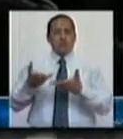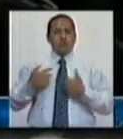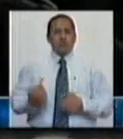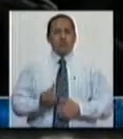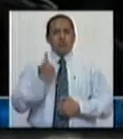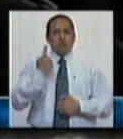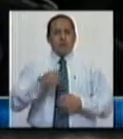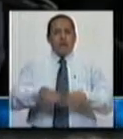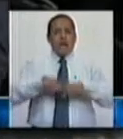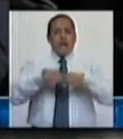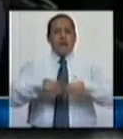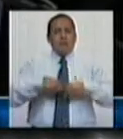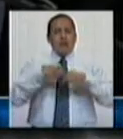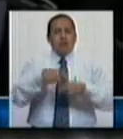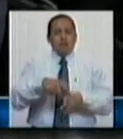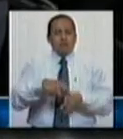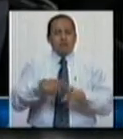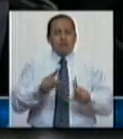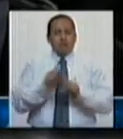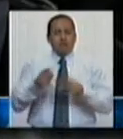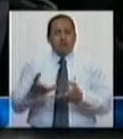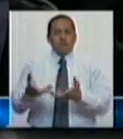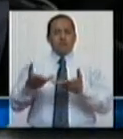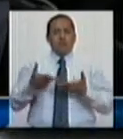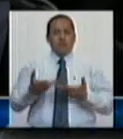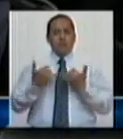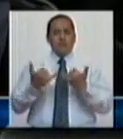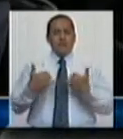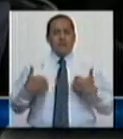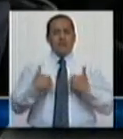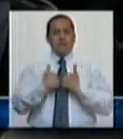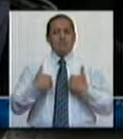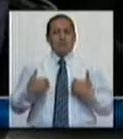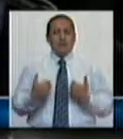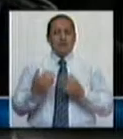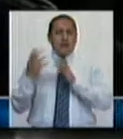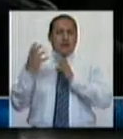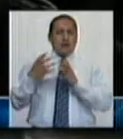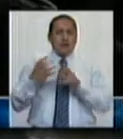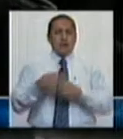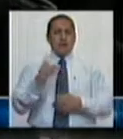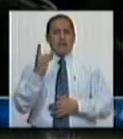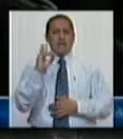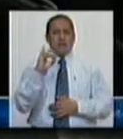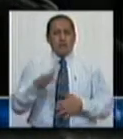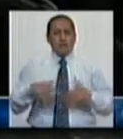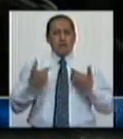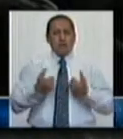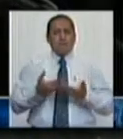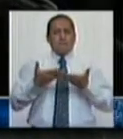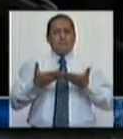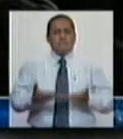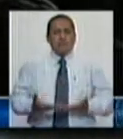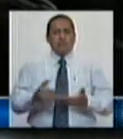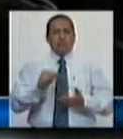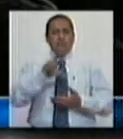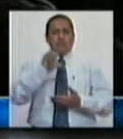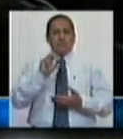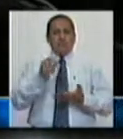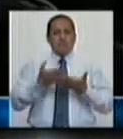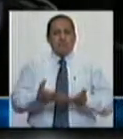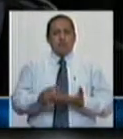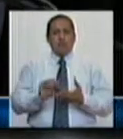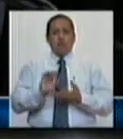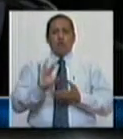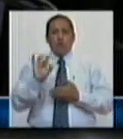el caballo, no nos dio animales de carga, salvo la llama, que podía cargar 30 kilos. El resto se